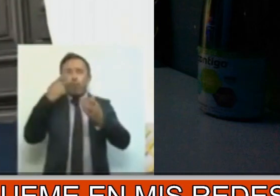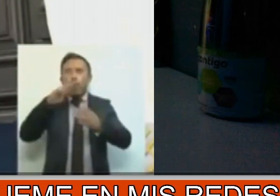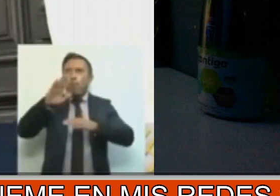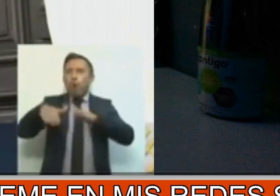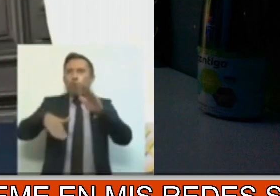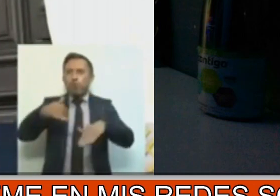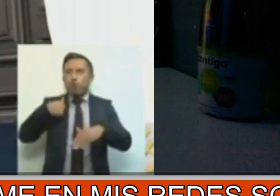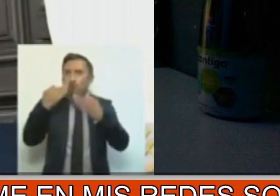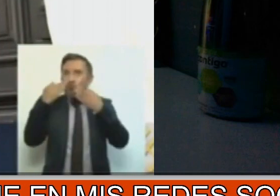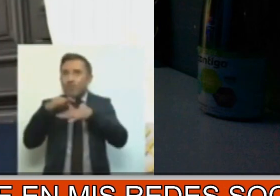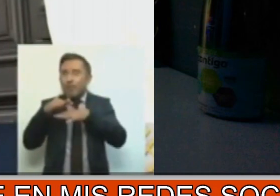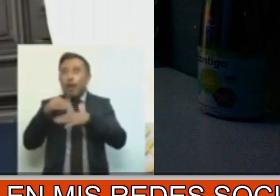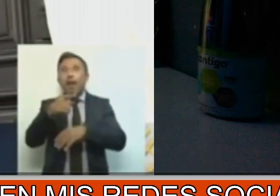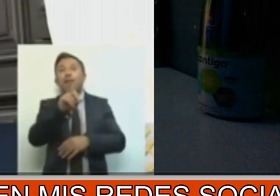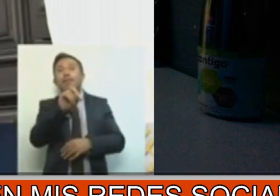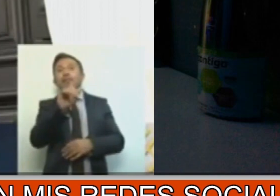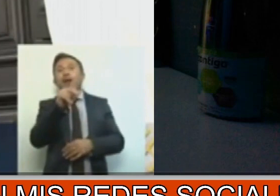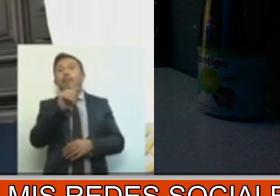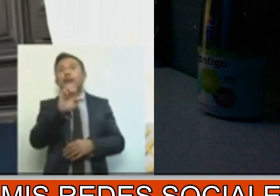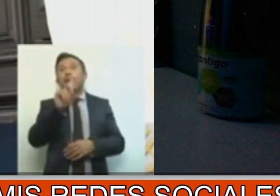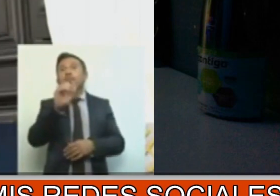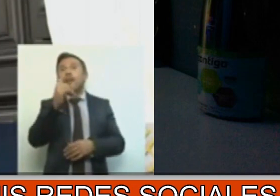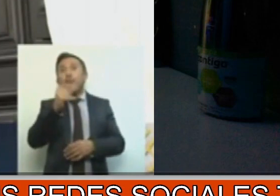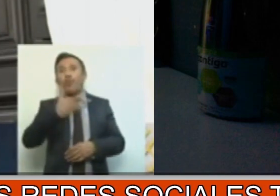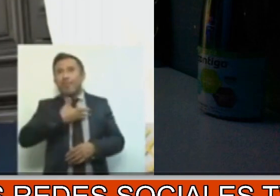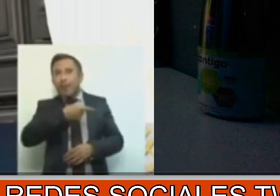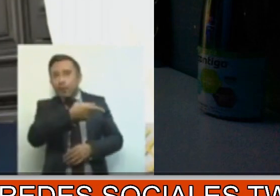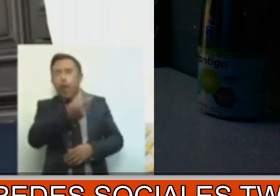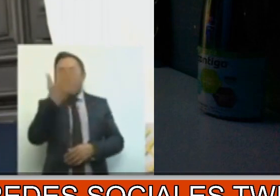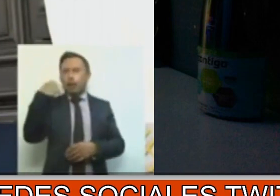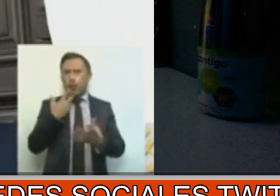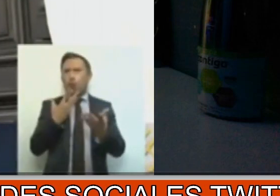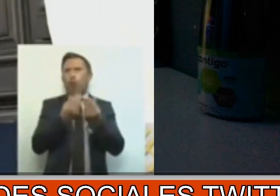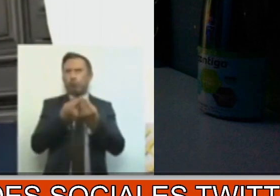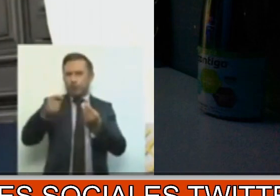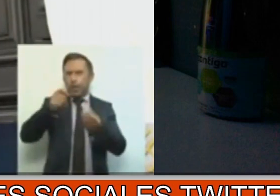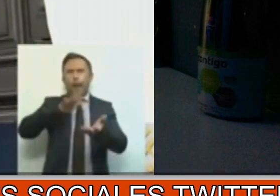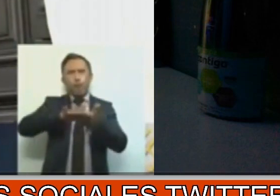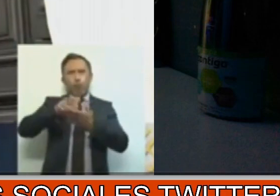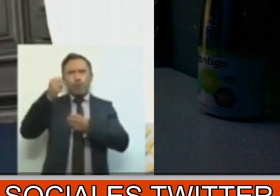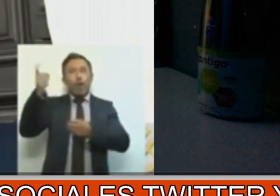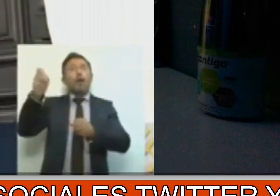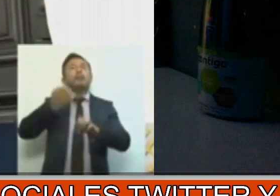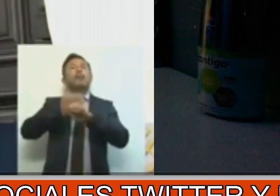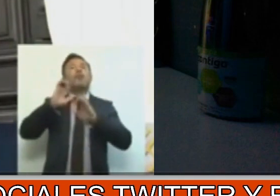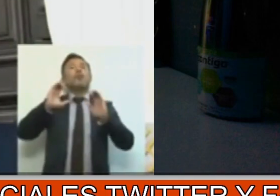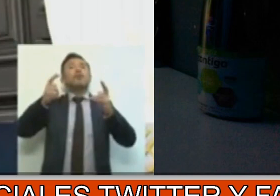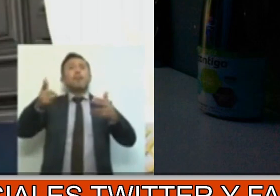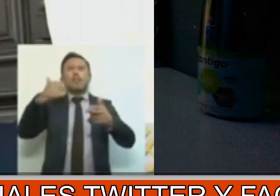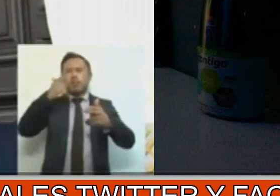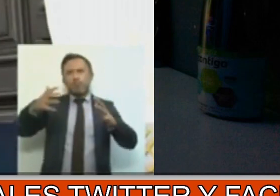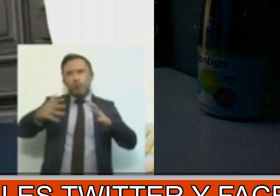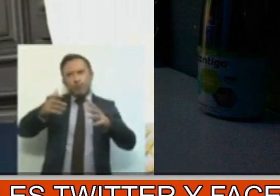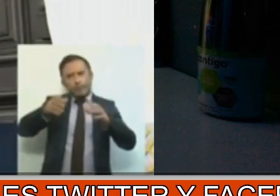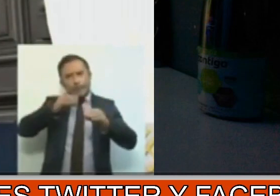Delgado, anduvimos apoyando y trabajando por la paz en Chiapas y